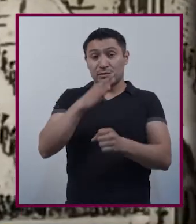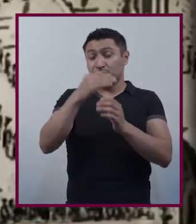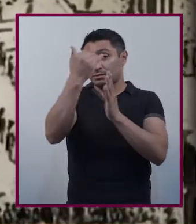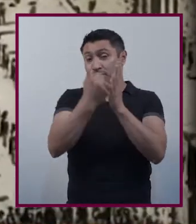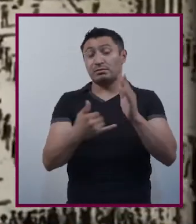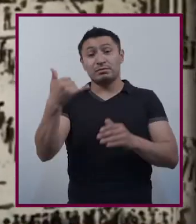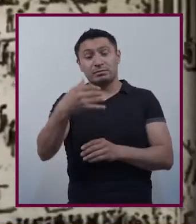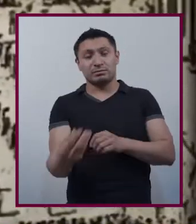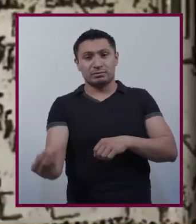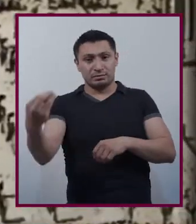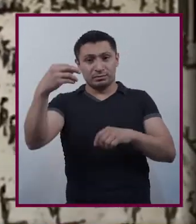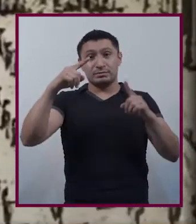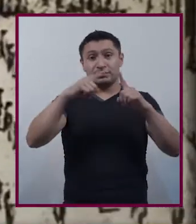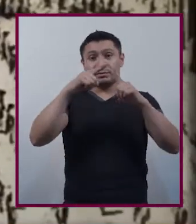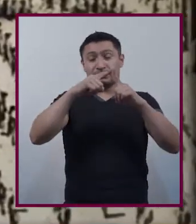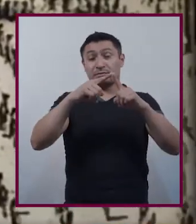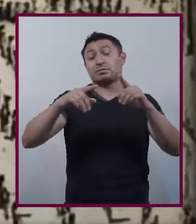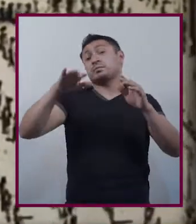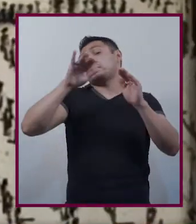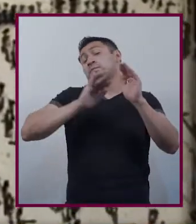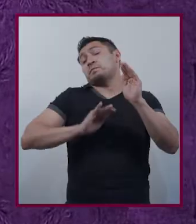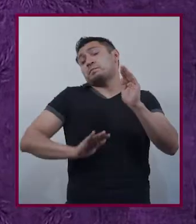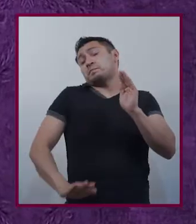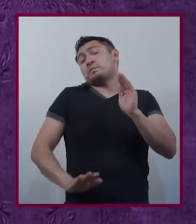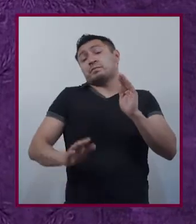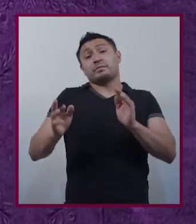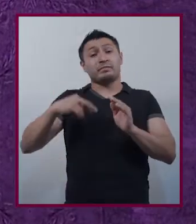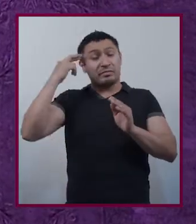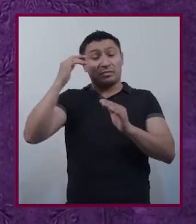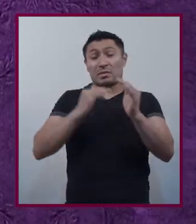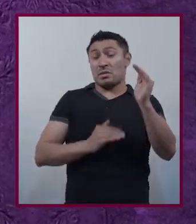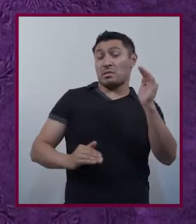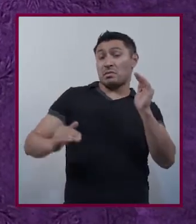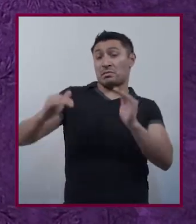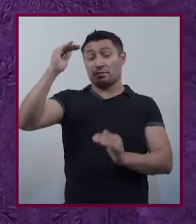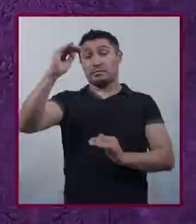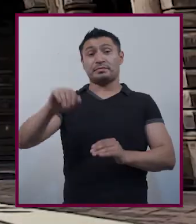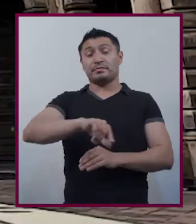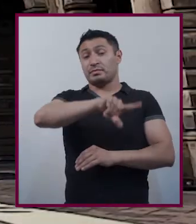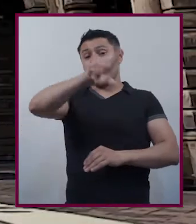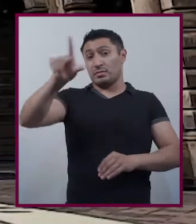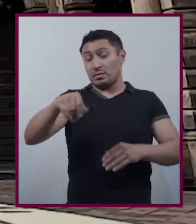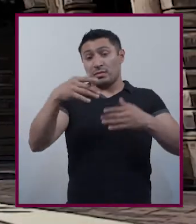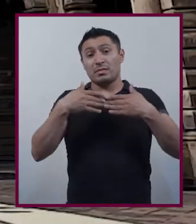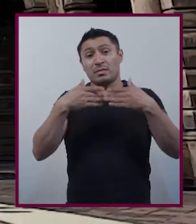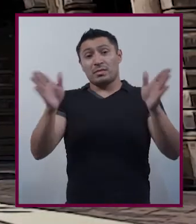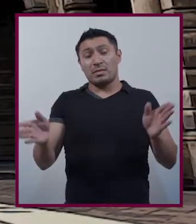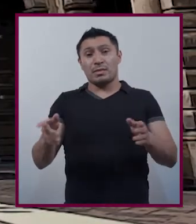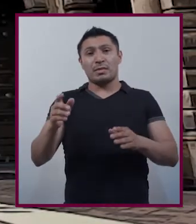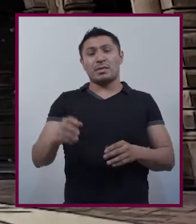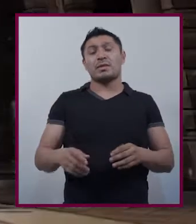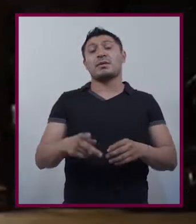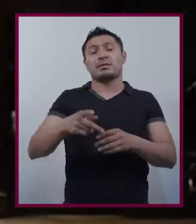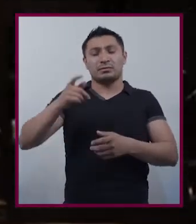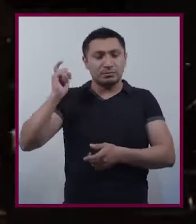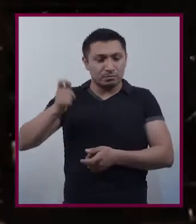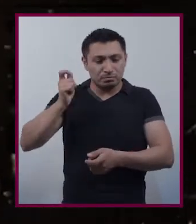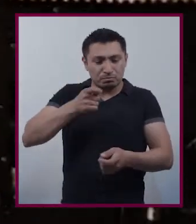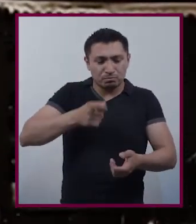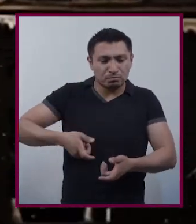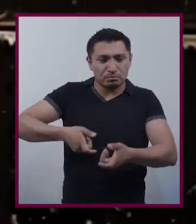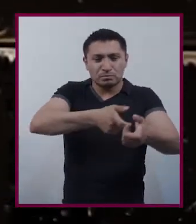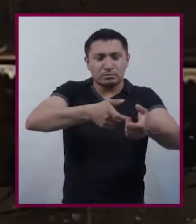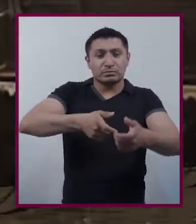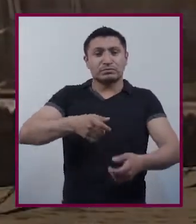la iglesia por debajo del poder del rey. Más tarde abrieron sus puertas el Palacio de Minería, el Real